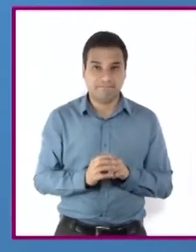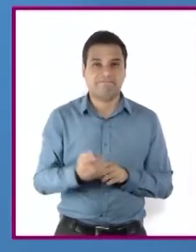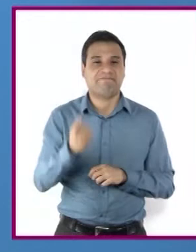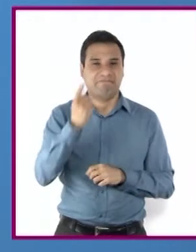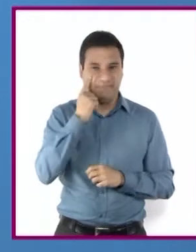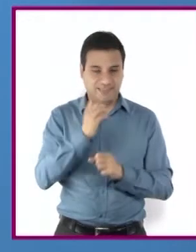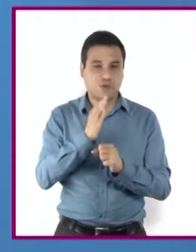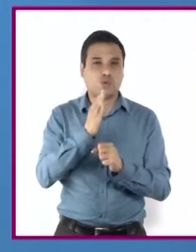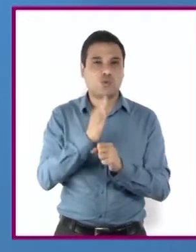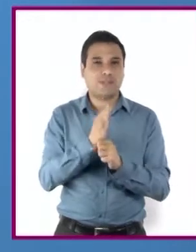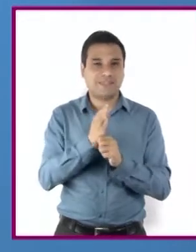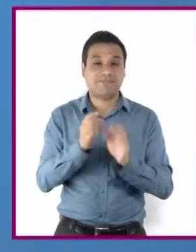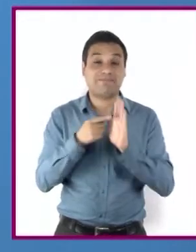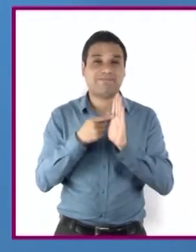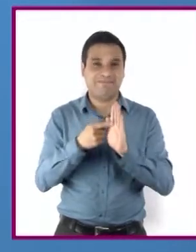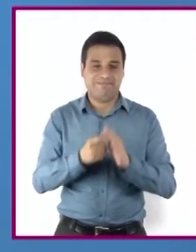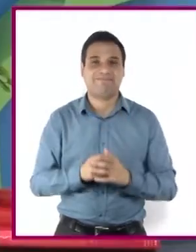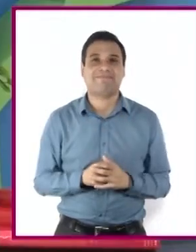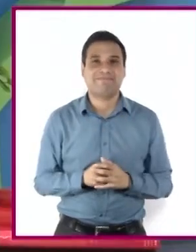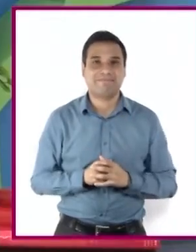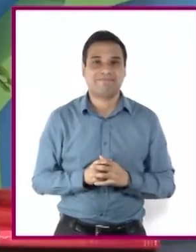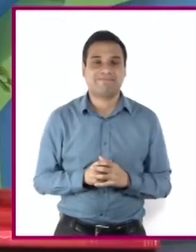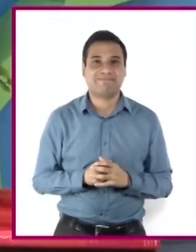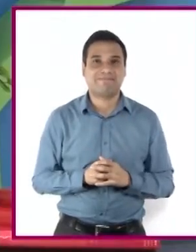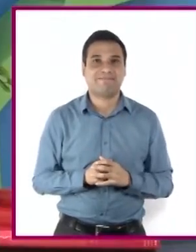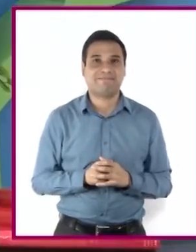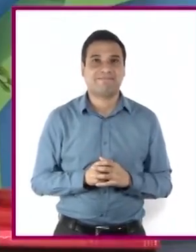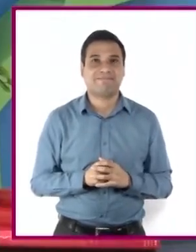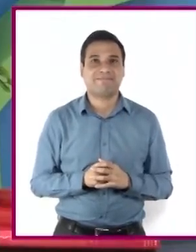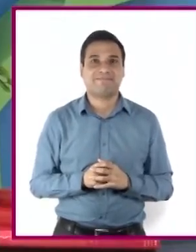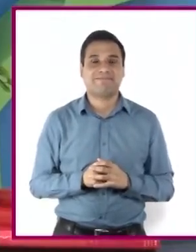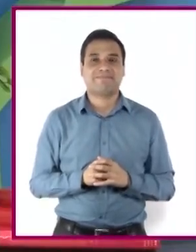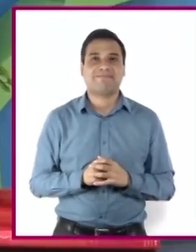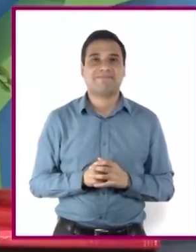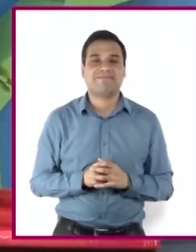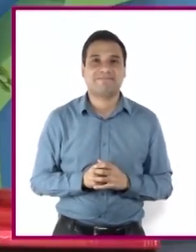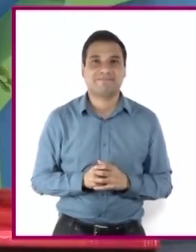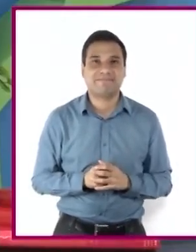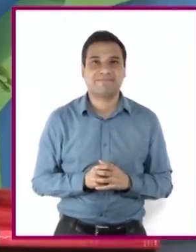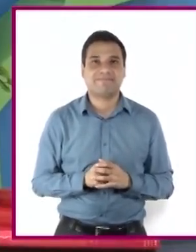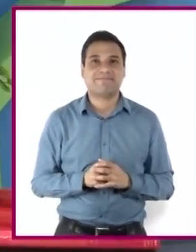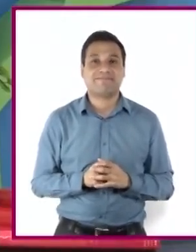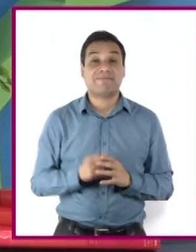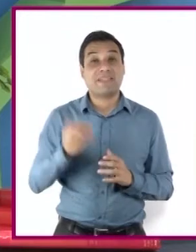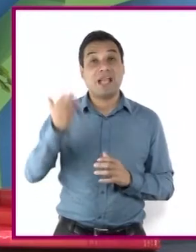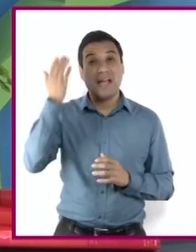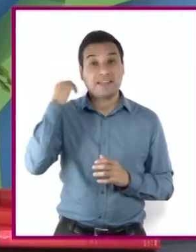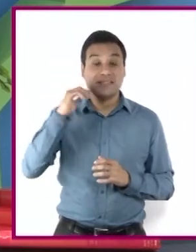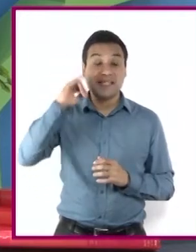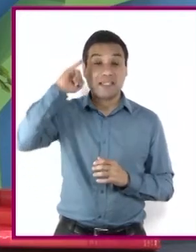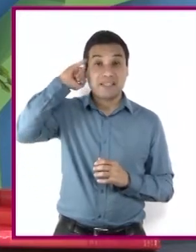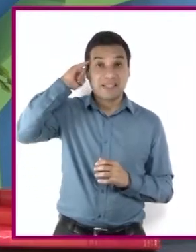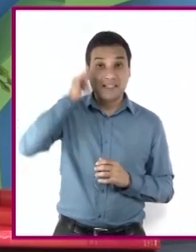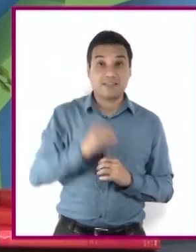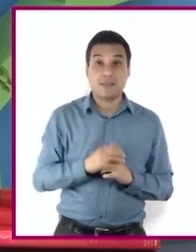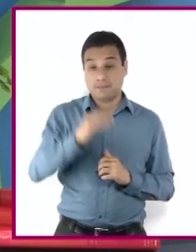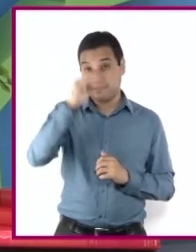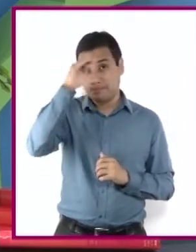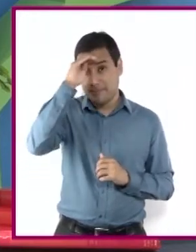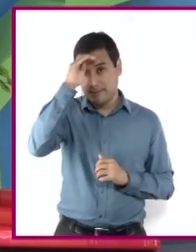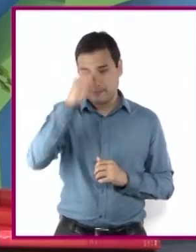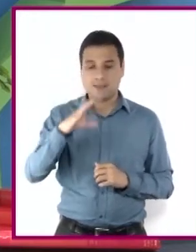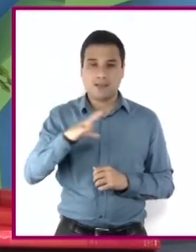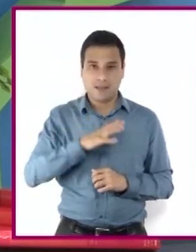pensamiento de los indígenas prehispánicos. Para los pueblos mesoamericanos, el mundo se conformaba de 3